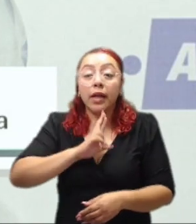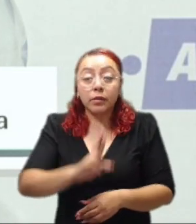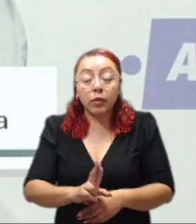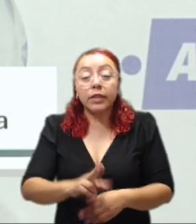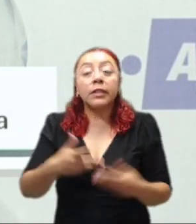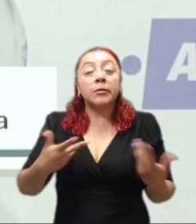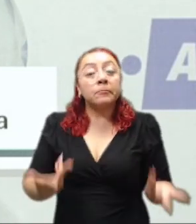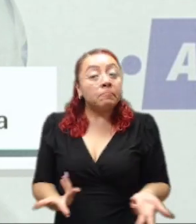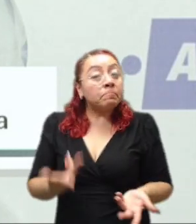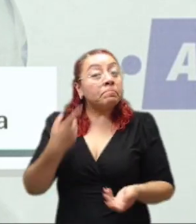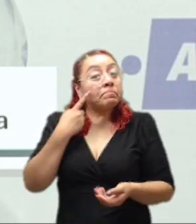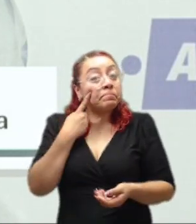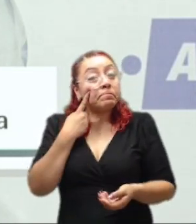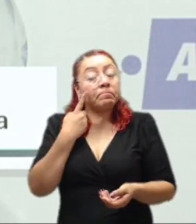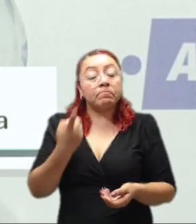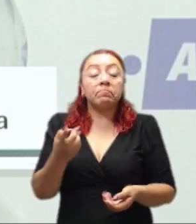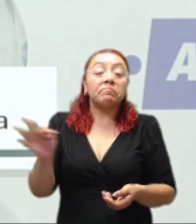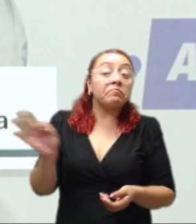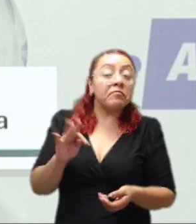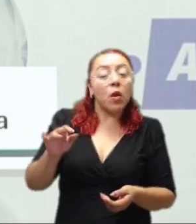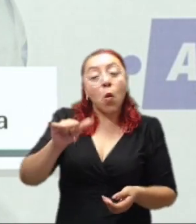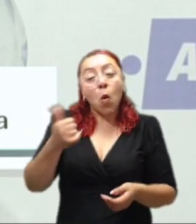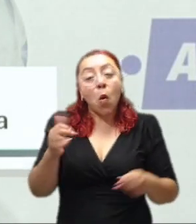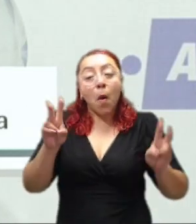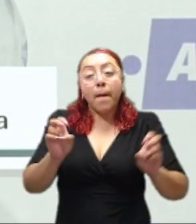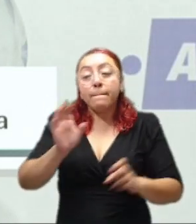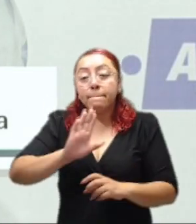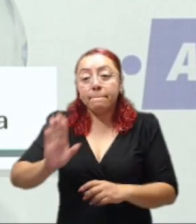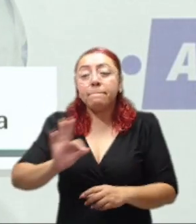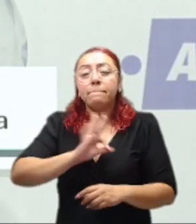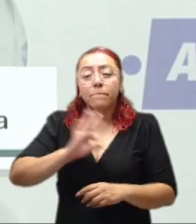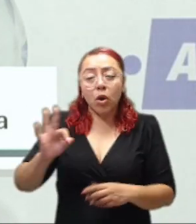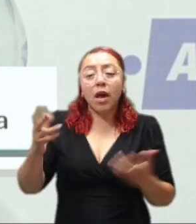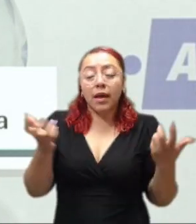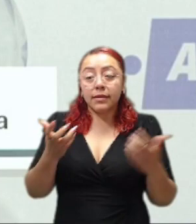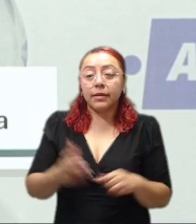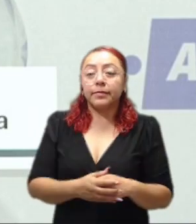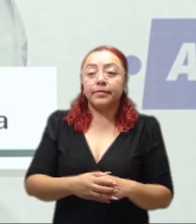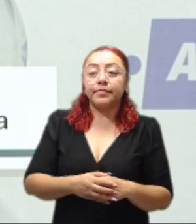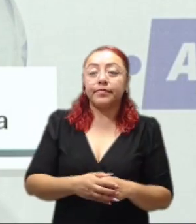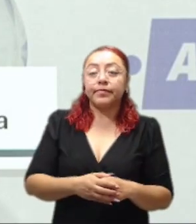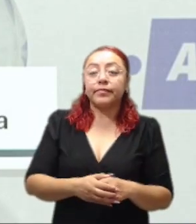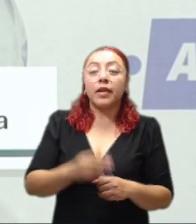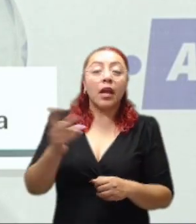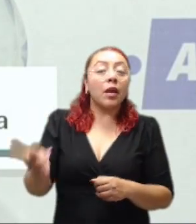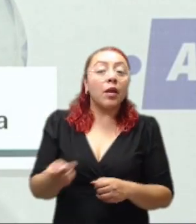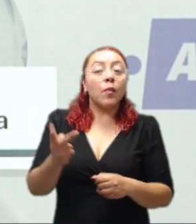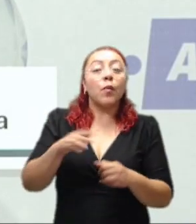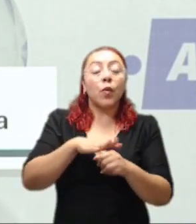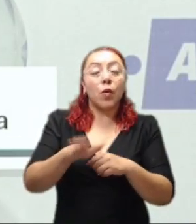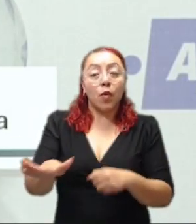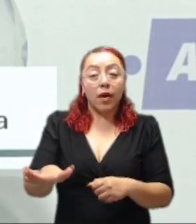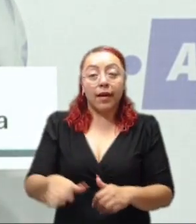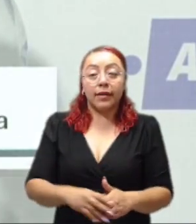así lo consideran poder tratar otros subtemas relacionados la pregunta formulada por la ciudadanía